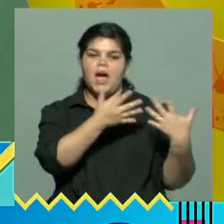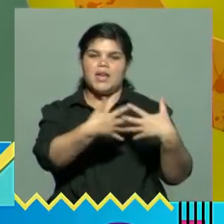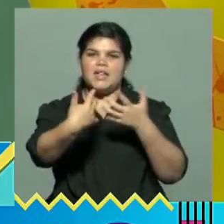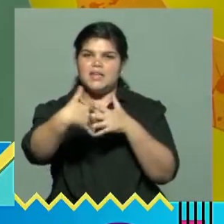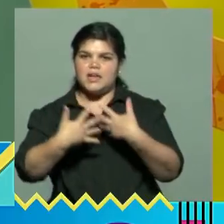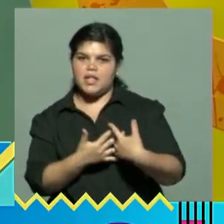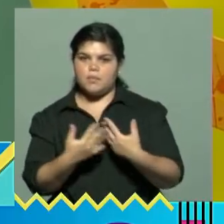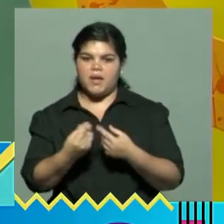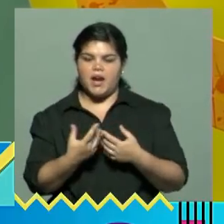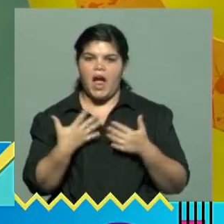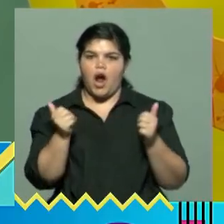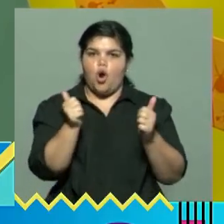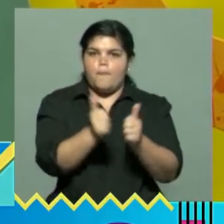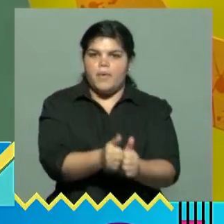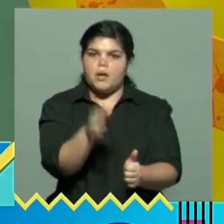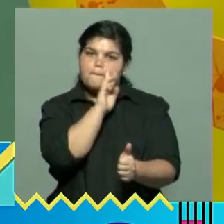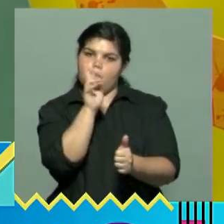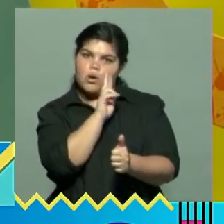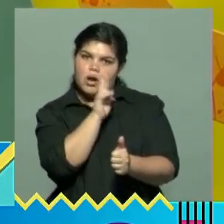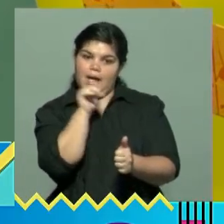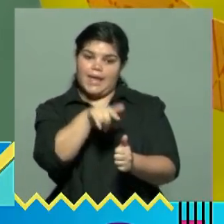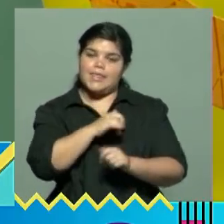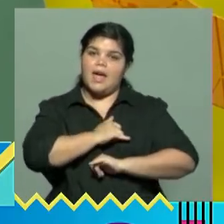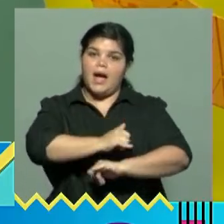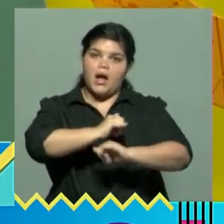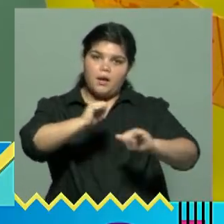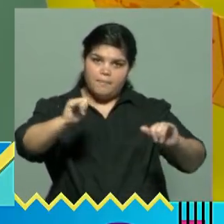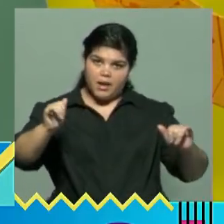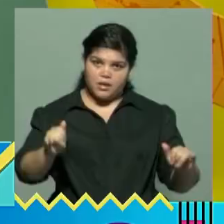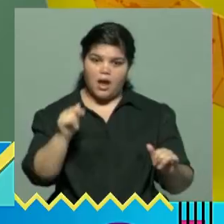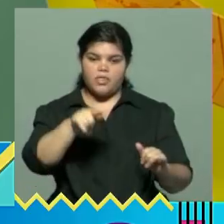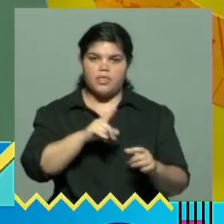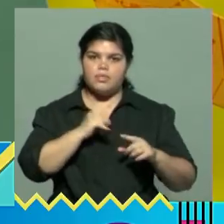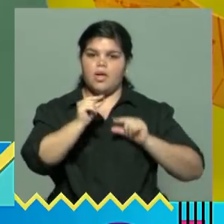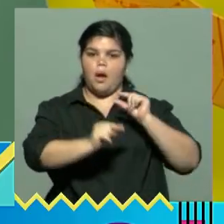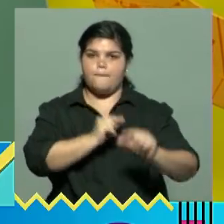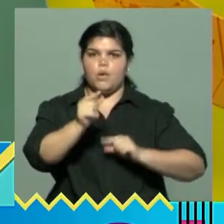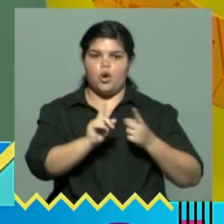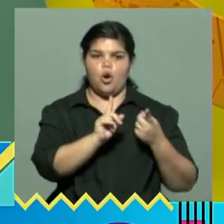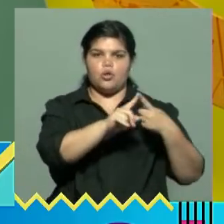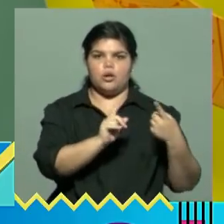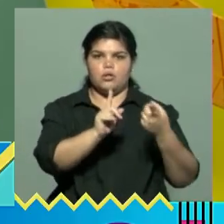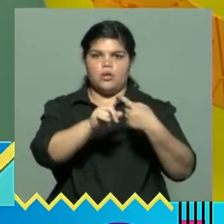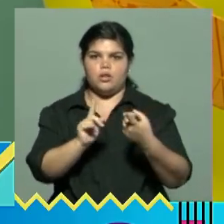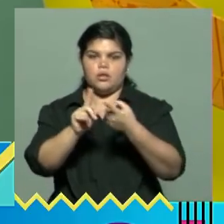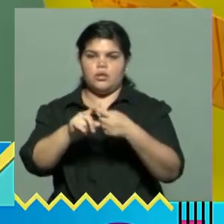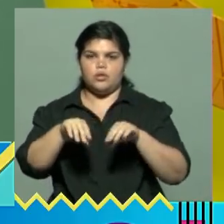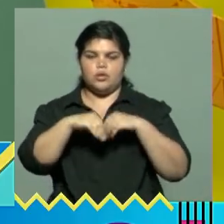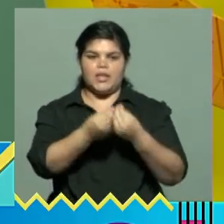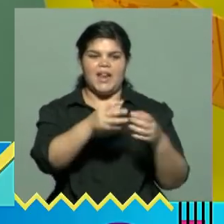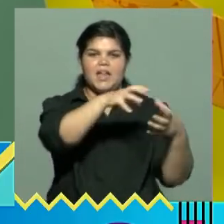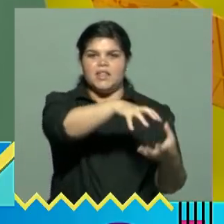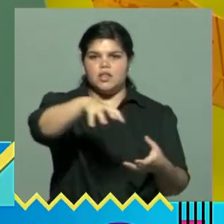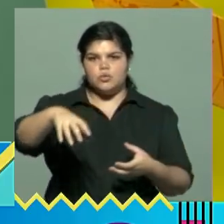mujer. Esta campaña, ha logrado empezar a contactar y ya tiene, de hecho, más de 15 instituciones